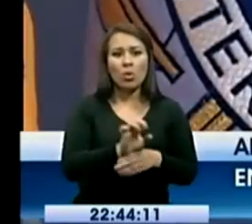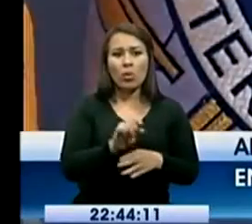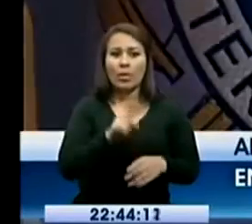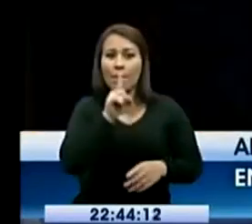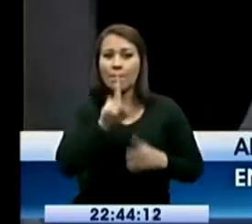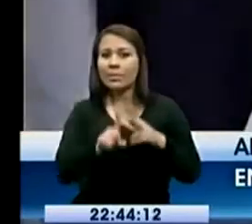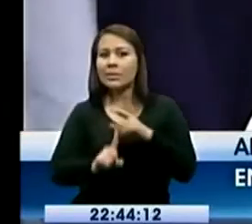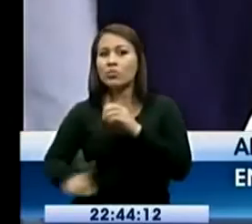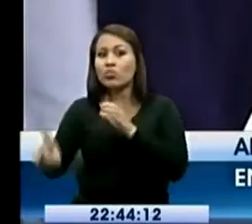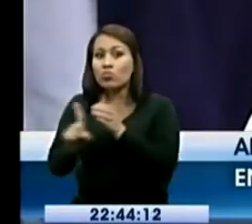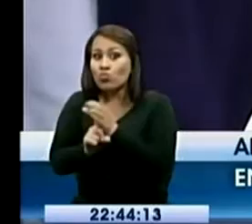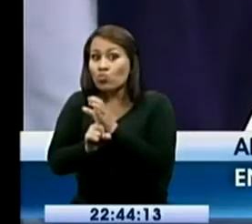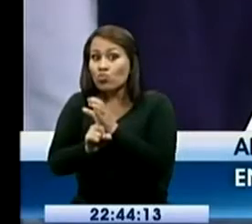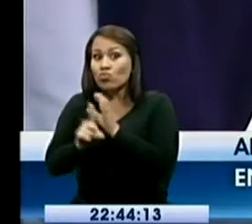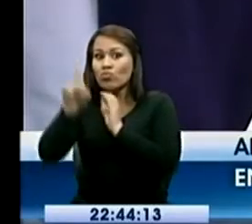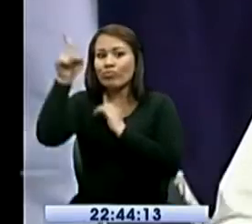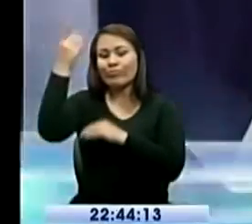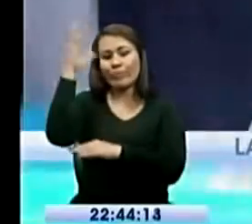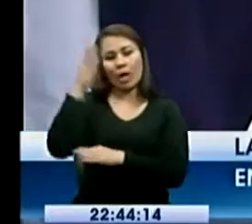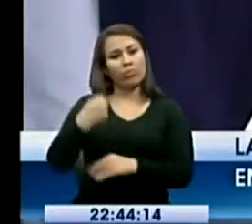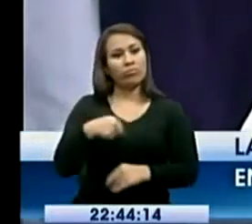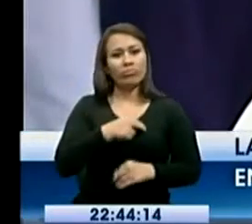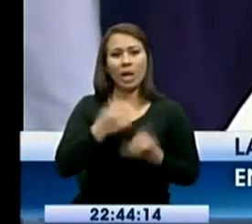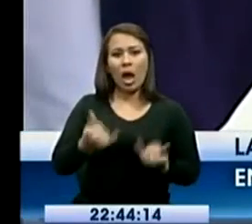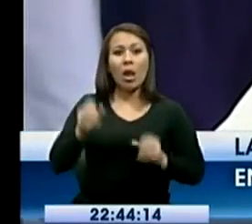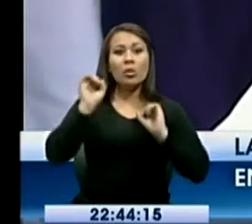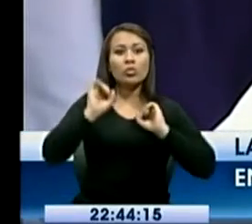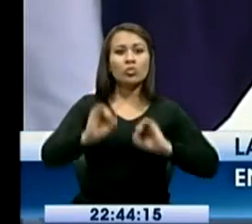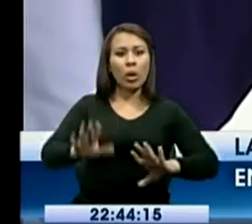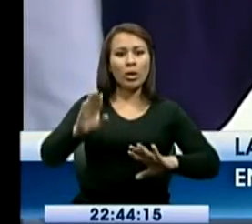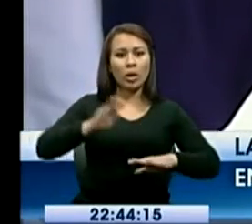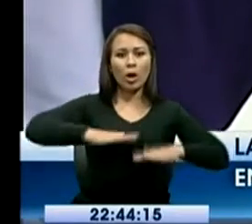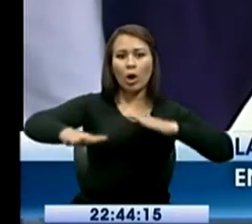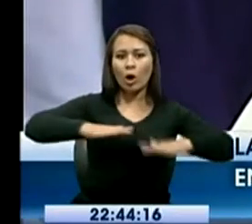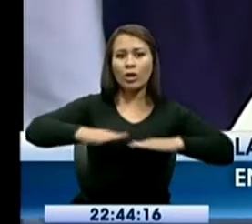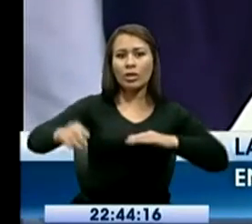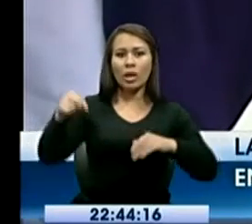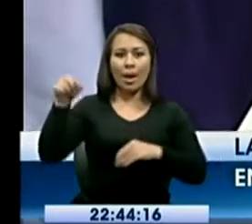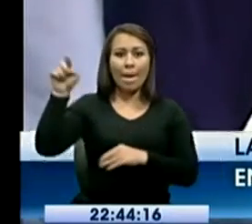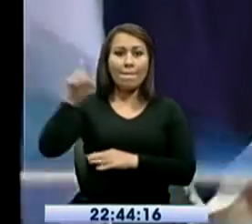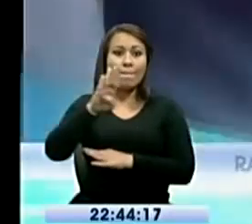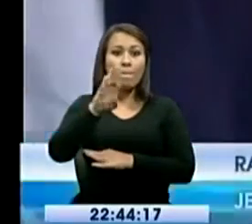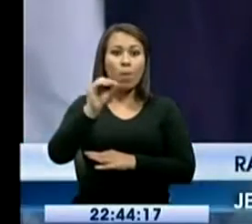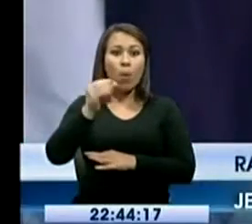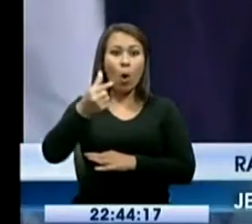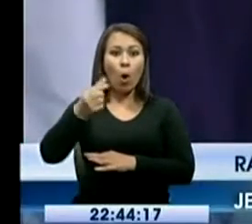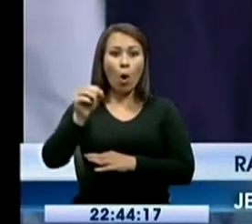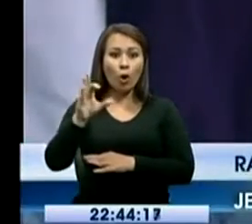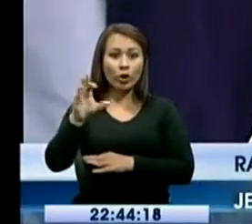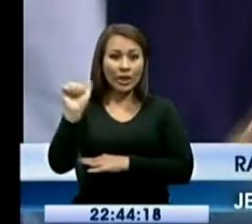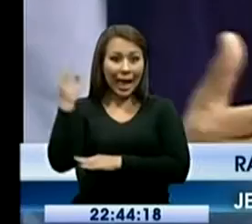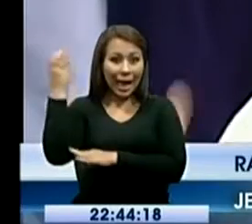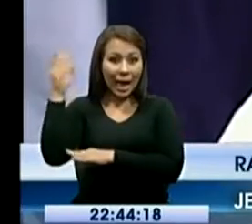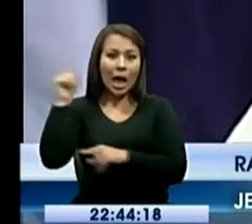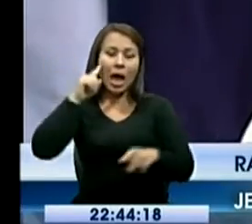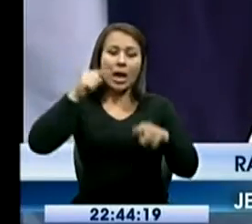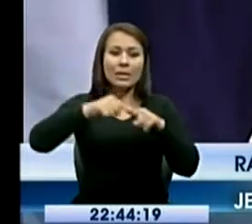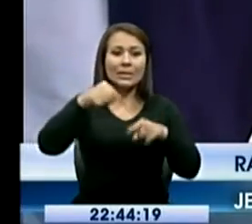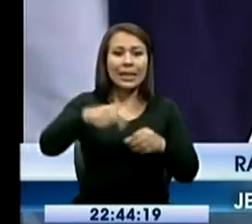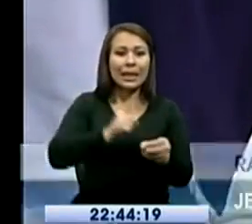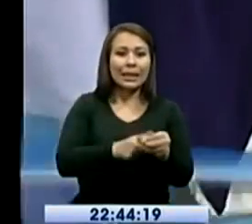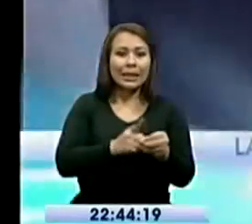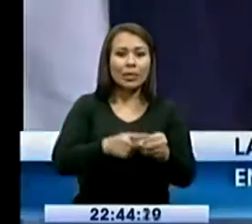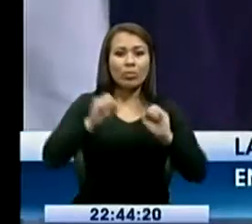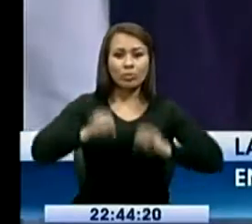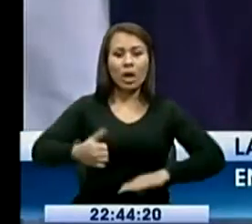en Colombia. Logramos la extradición del ciudadano colombiano desde Bogotá hacia la ciudad de Quito y ponerle a orden